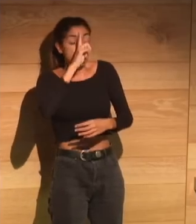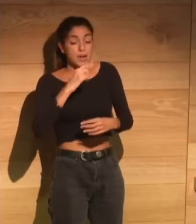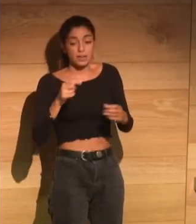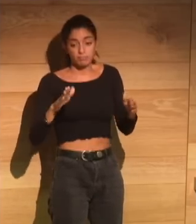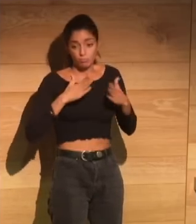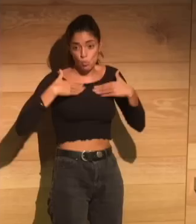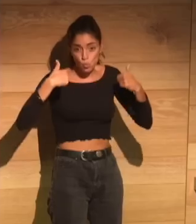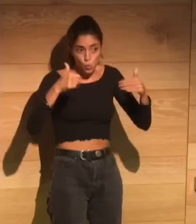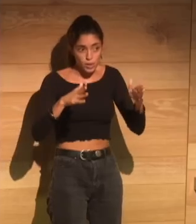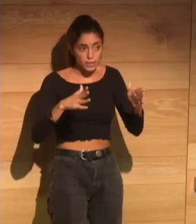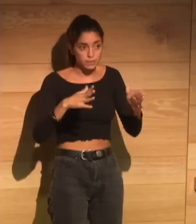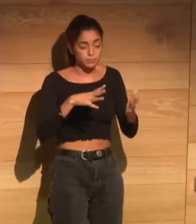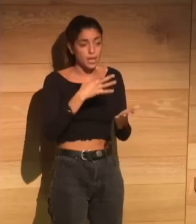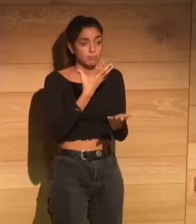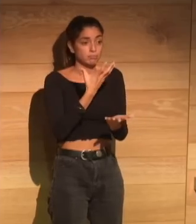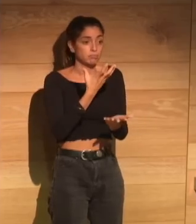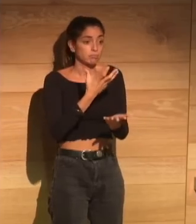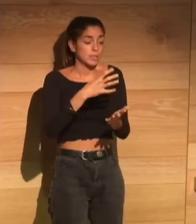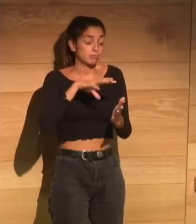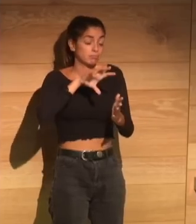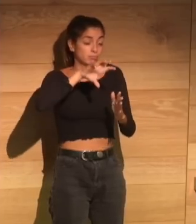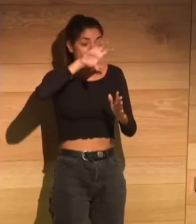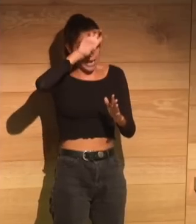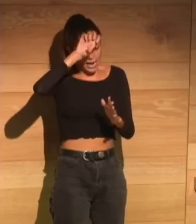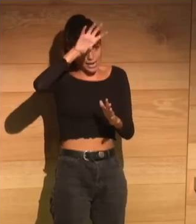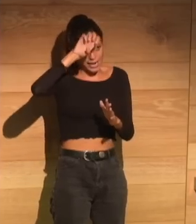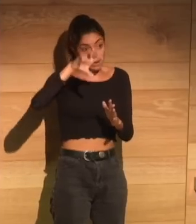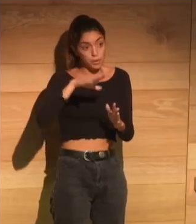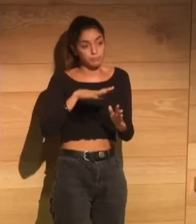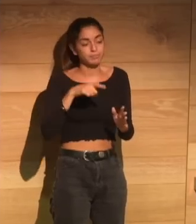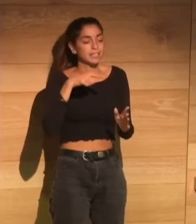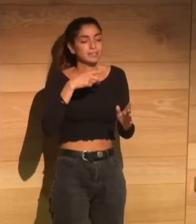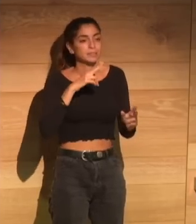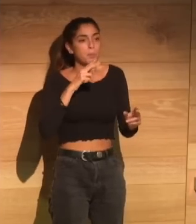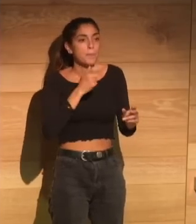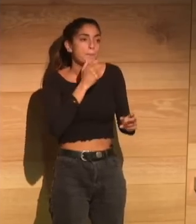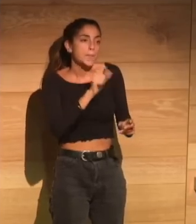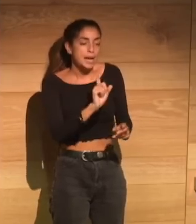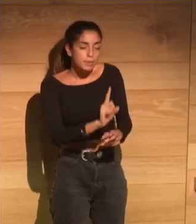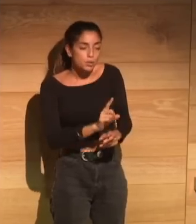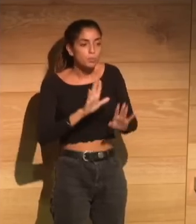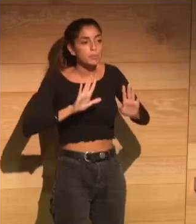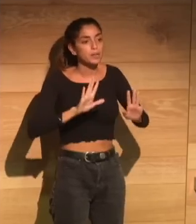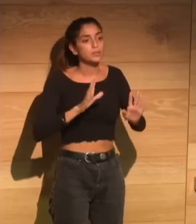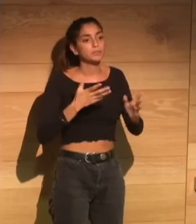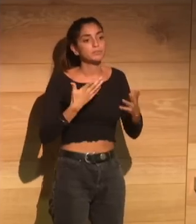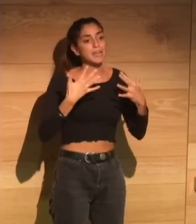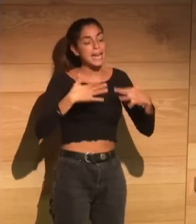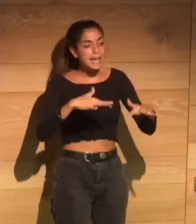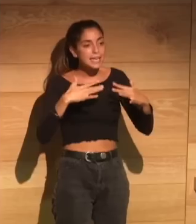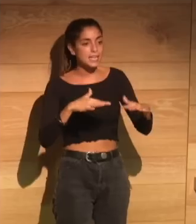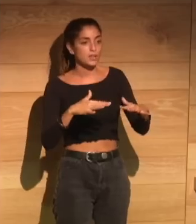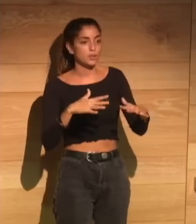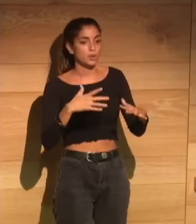se graba, por decirlo así, grabar no es la palabra porque es un líquido que queda afectado por la luz durante un periodo de tiempo. Más